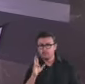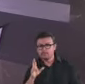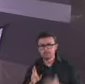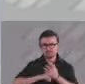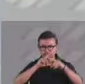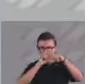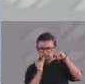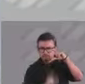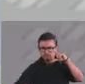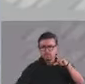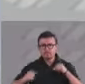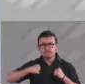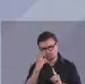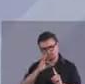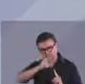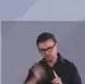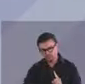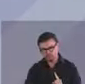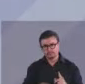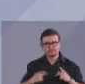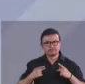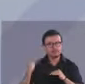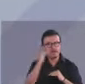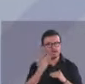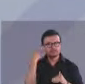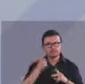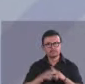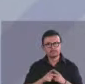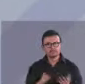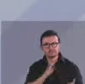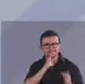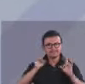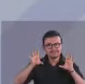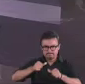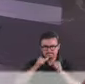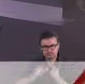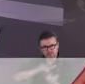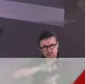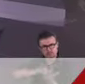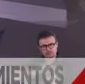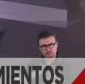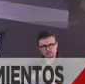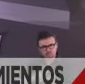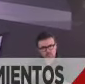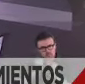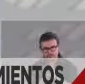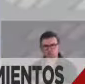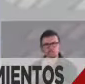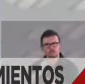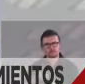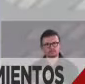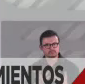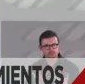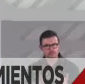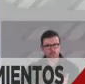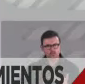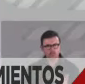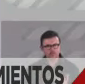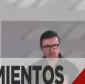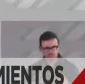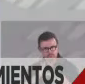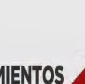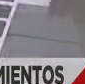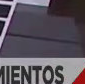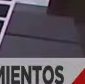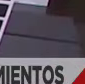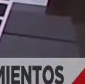Tercer round. En medio de acusaciones, señalamientos y cuestionamientos, se realizó el último debate presidencial a solo 2 semanas